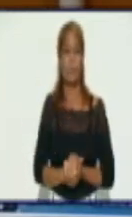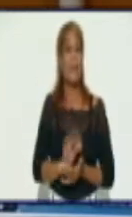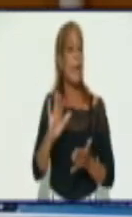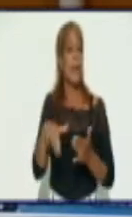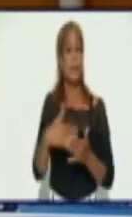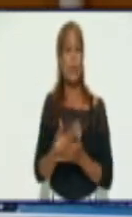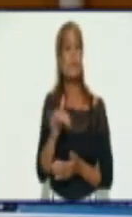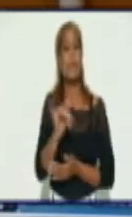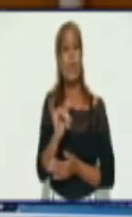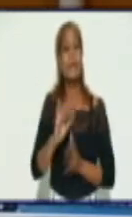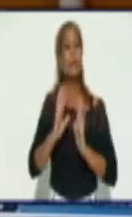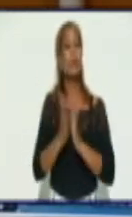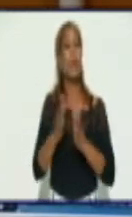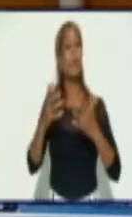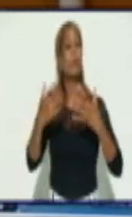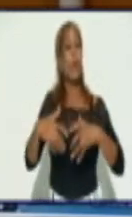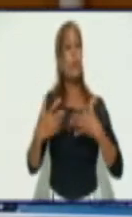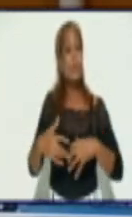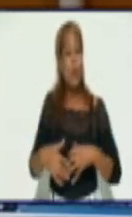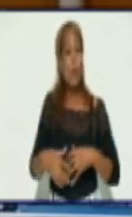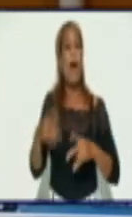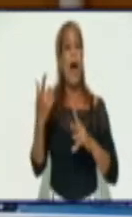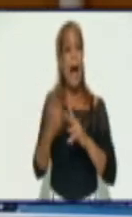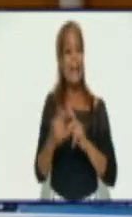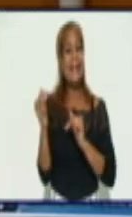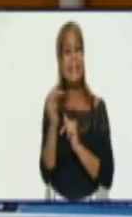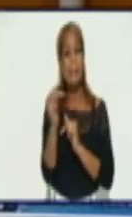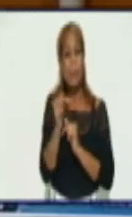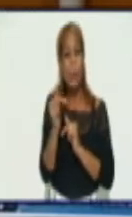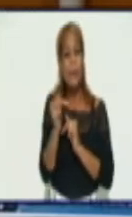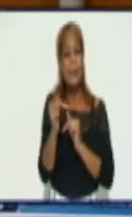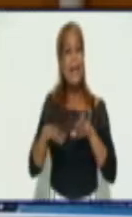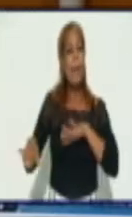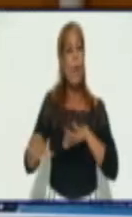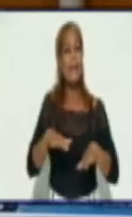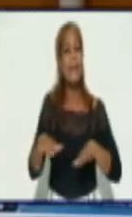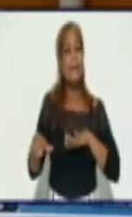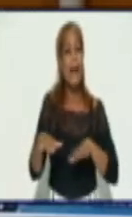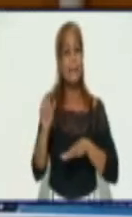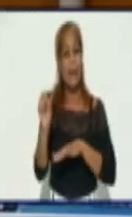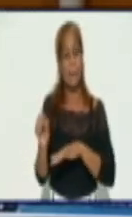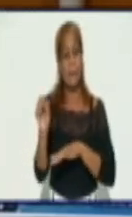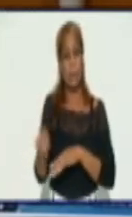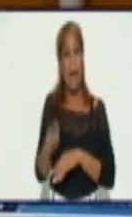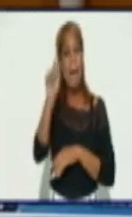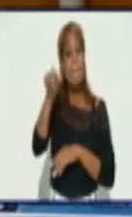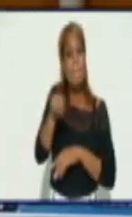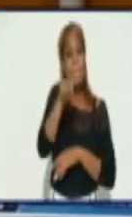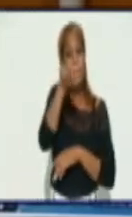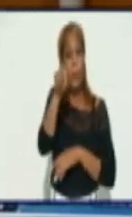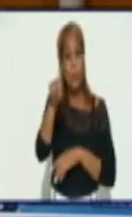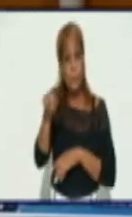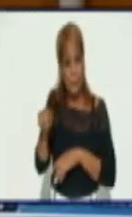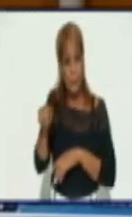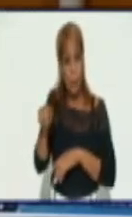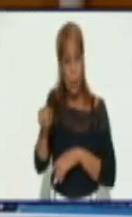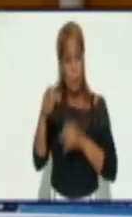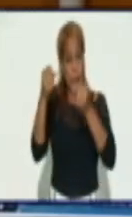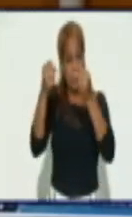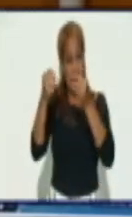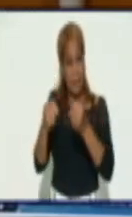hay que evaluar disminuir la cantidad personas se prohíbe la permanencia en espacios públicos